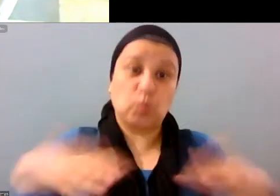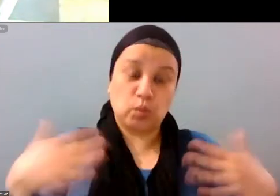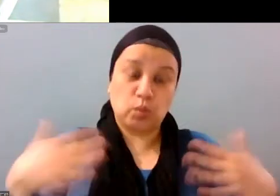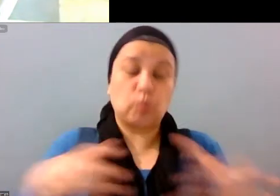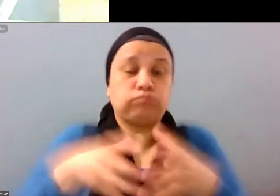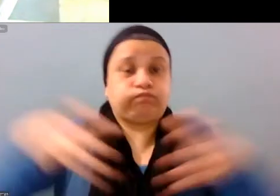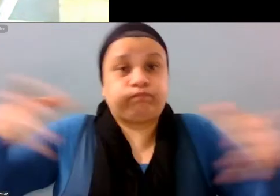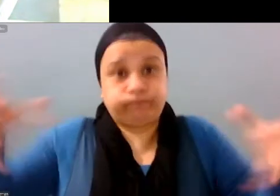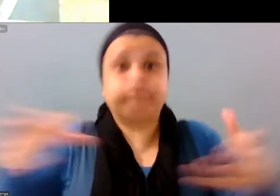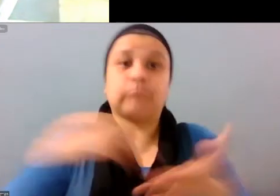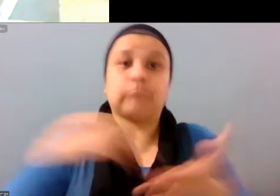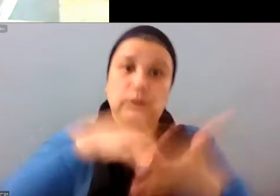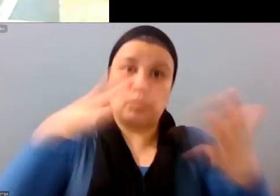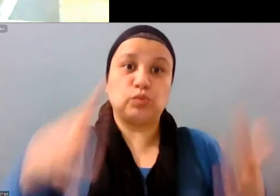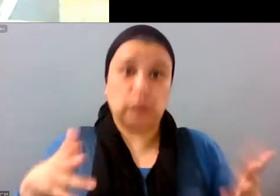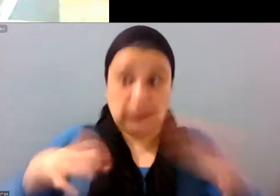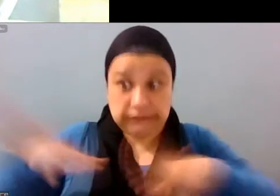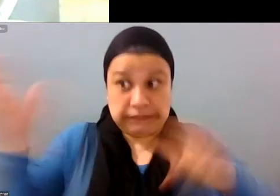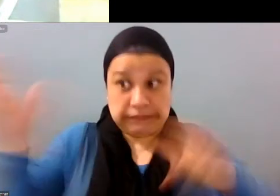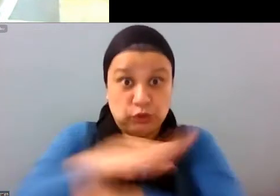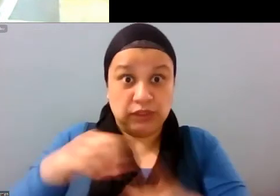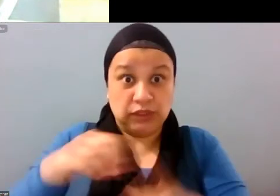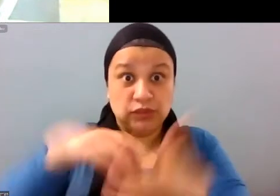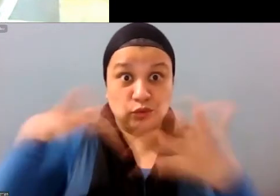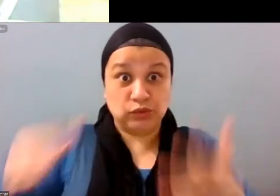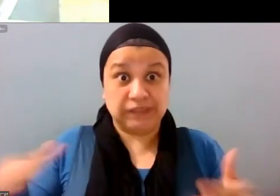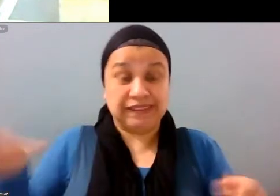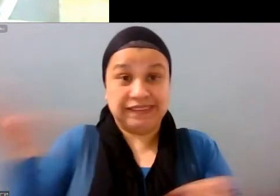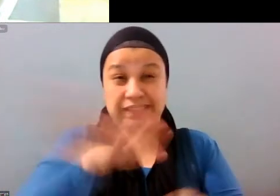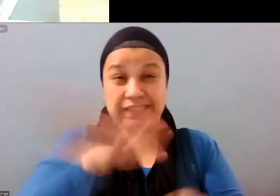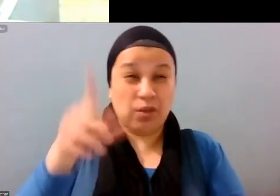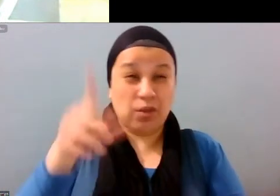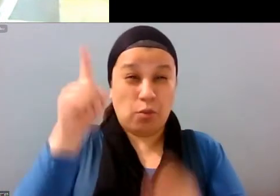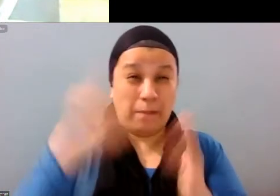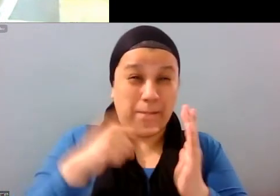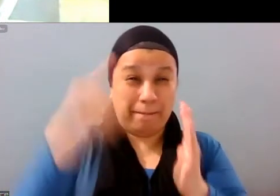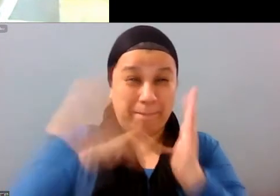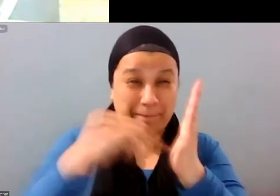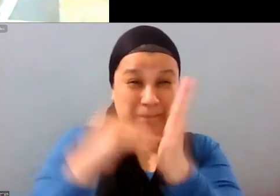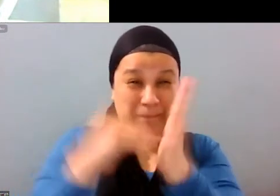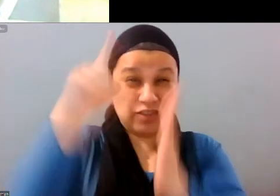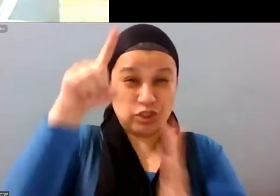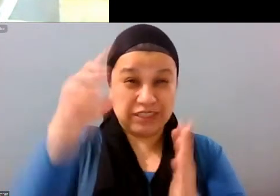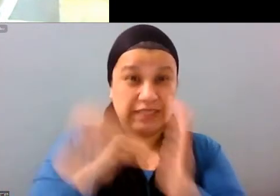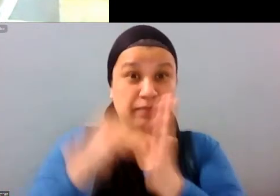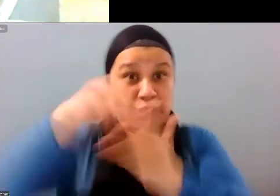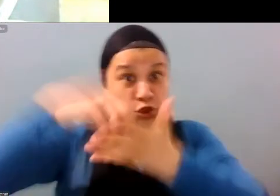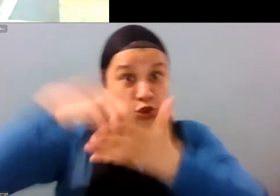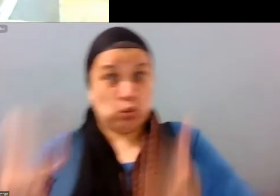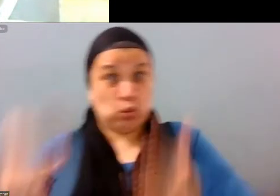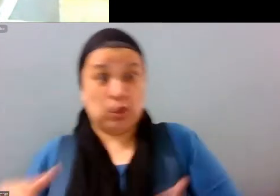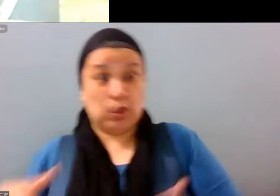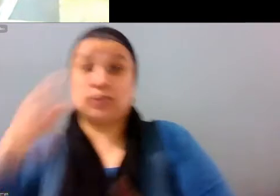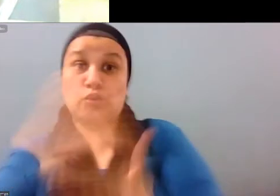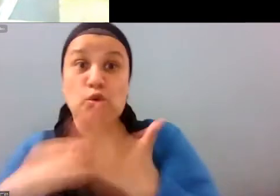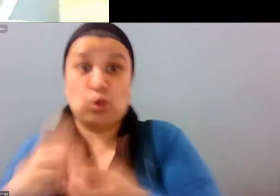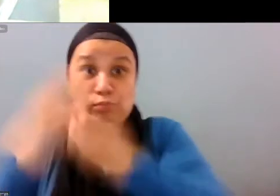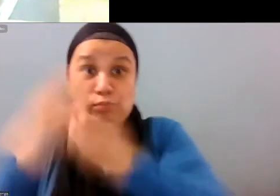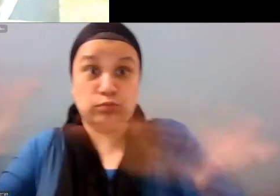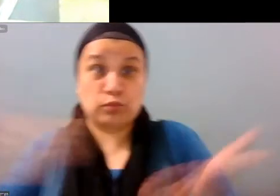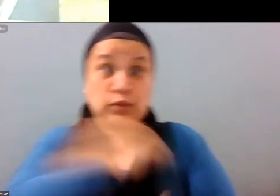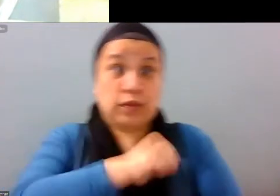de la población recordemos que nuestra matrícula supera el millón 100 mil estudiantes entre colegios públicos privados e incluso no por ser